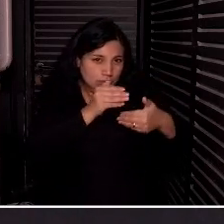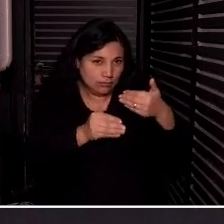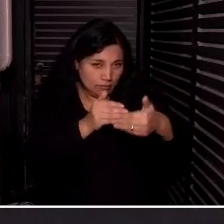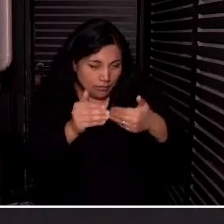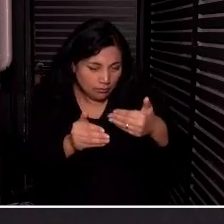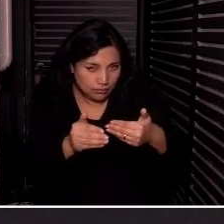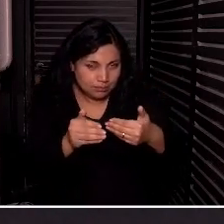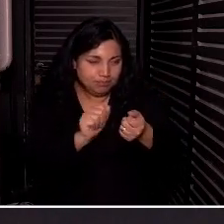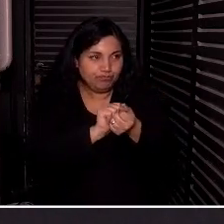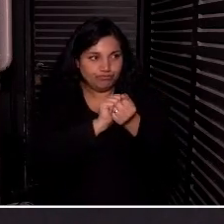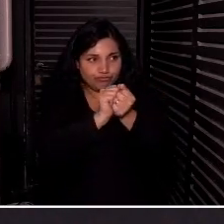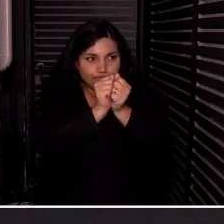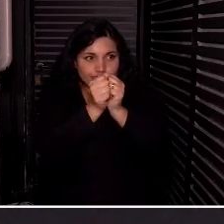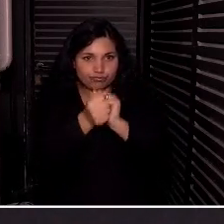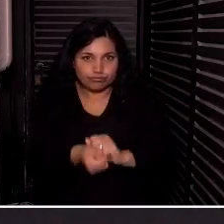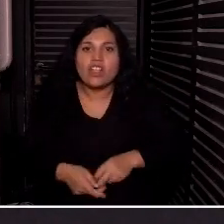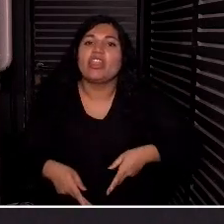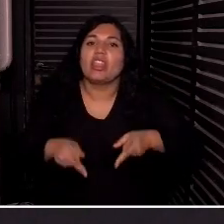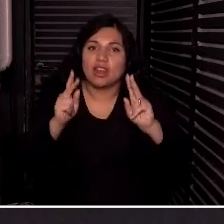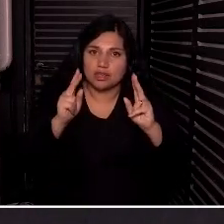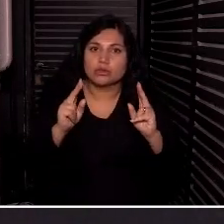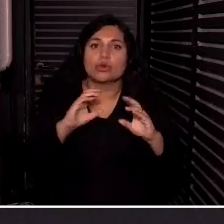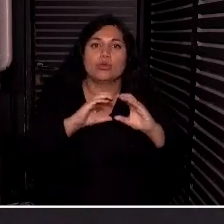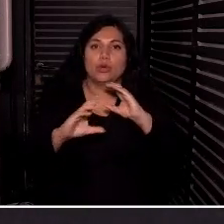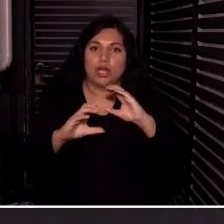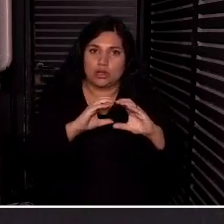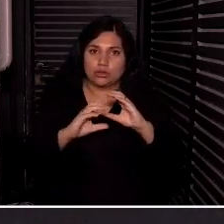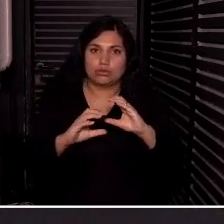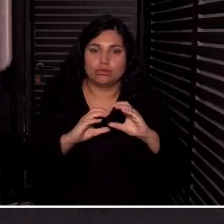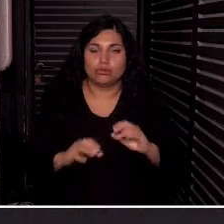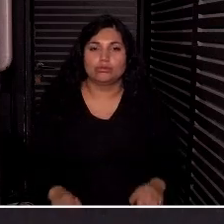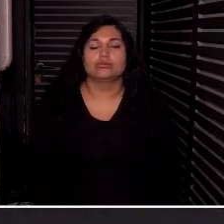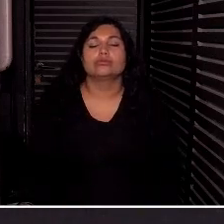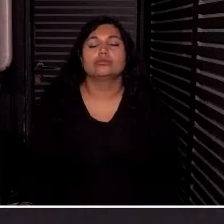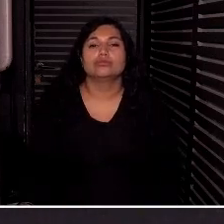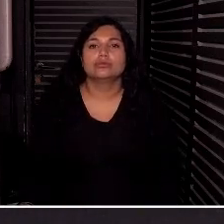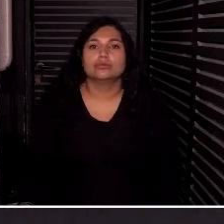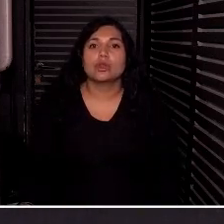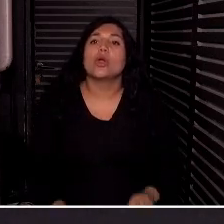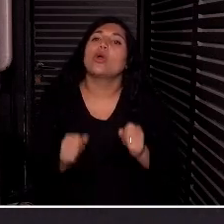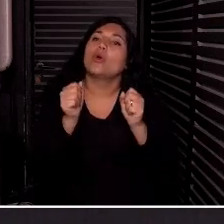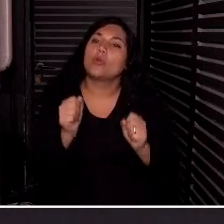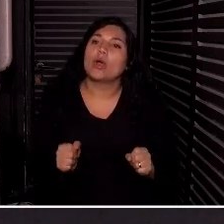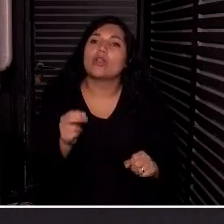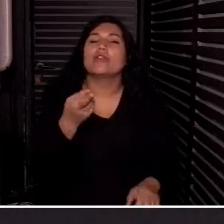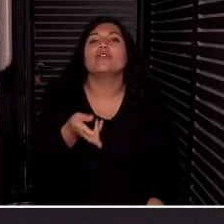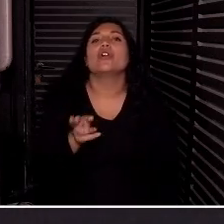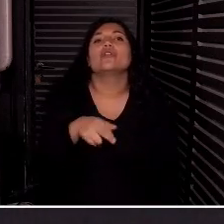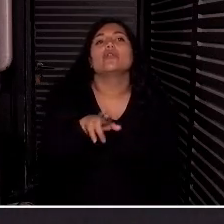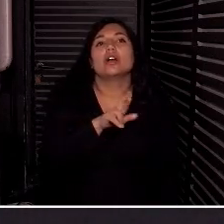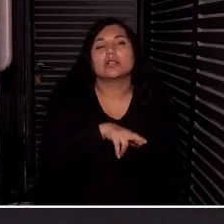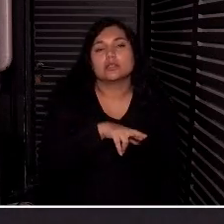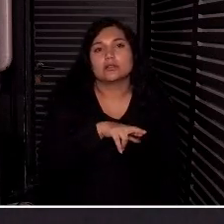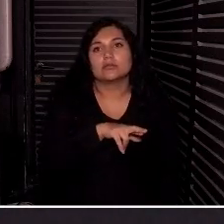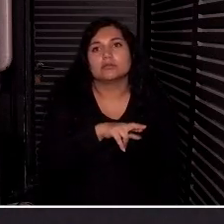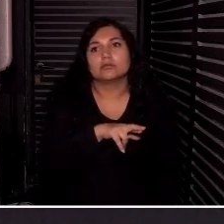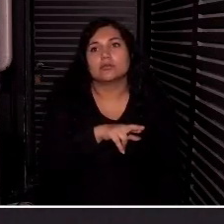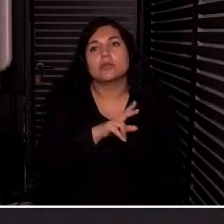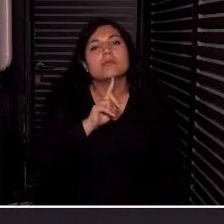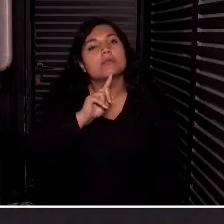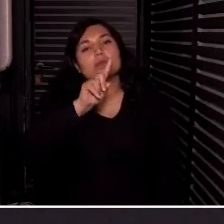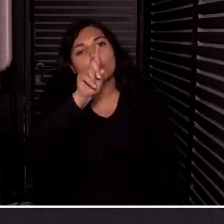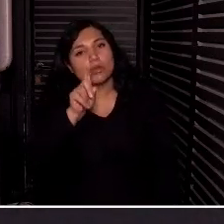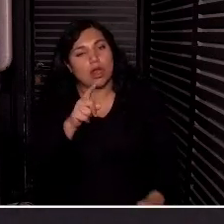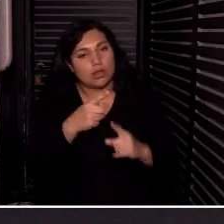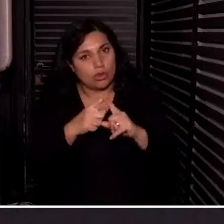materializa nuestro derecho a la comunicación no puedo puedo volver eh preguntarlo de